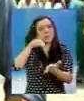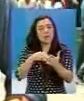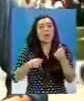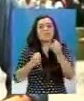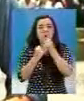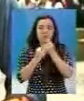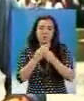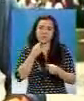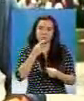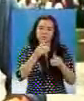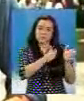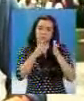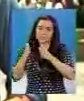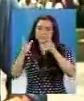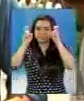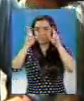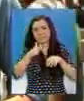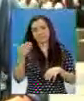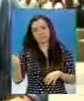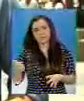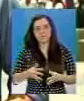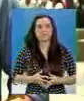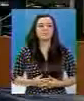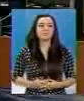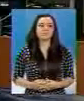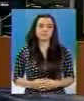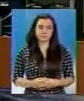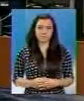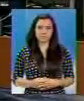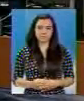país. Por una Guatemala en paz, Miguel Salay y Josué Cosajay.